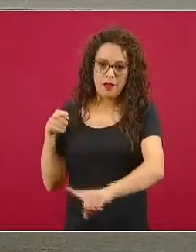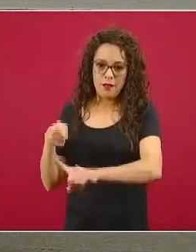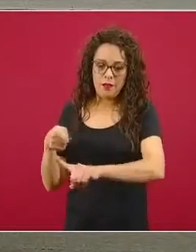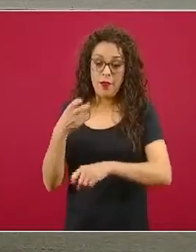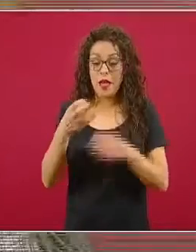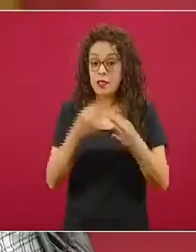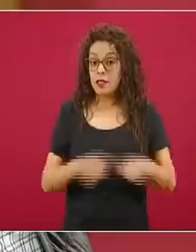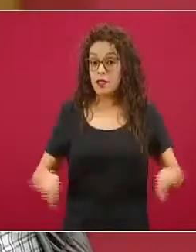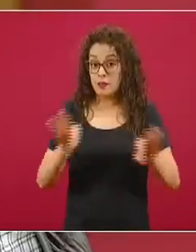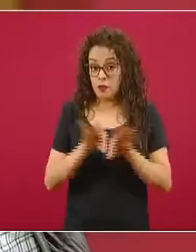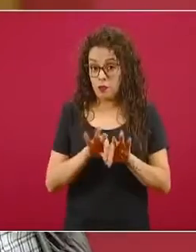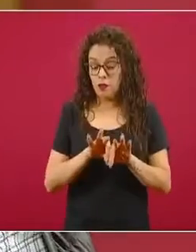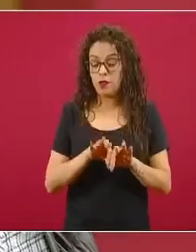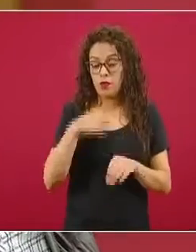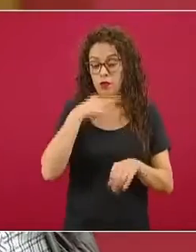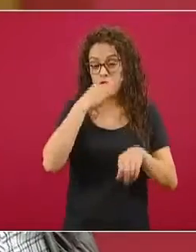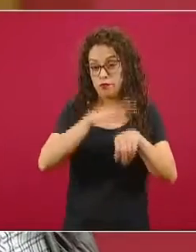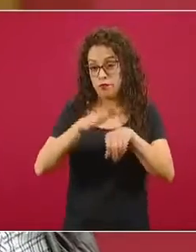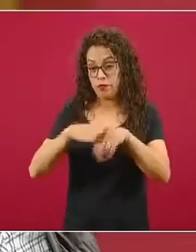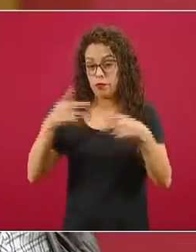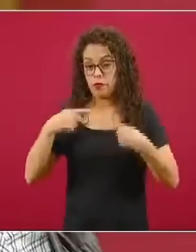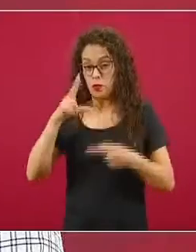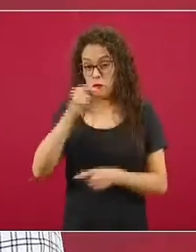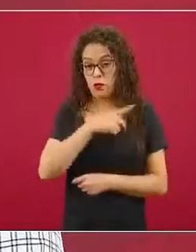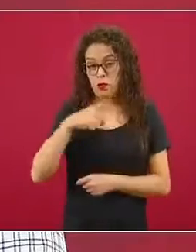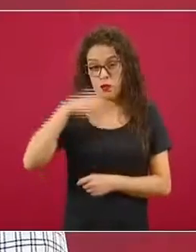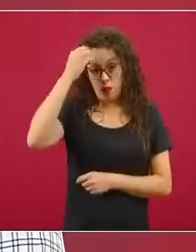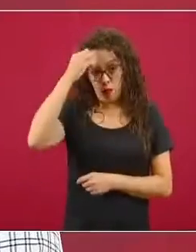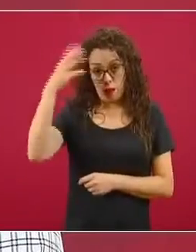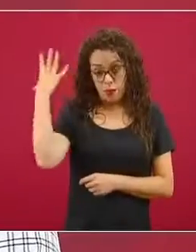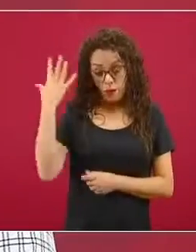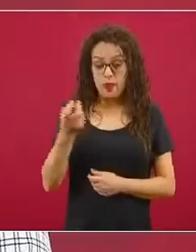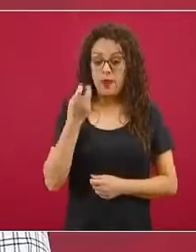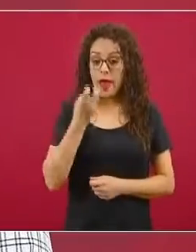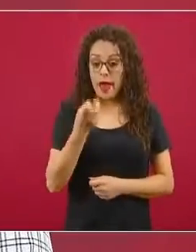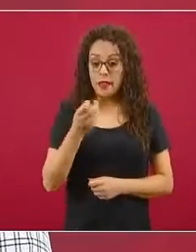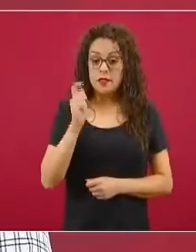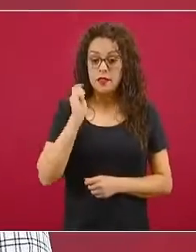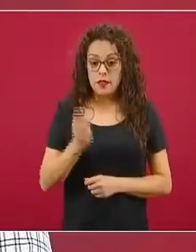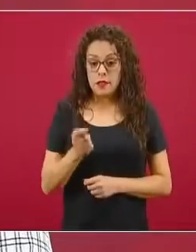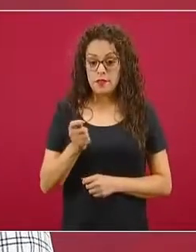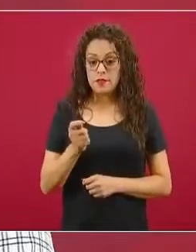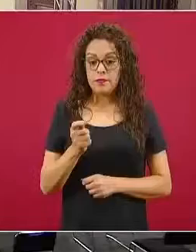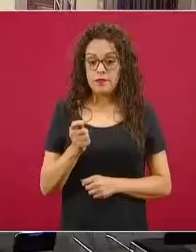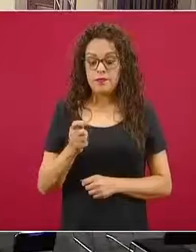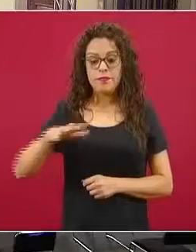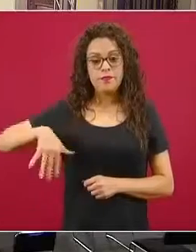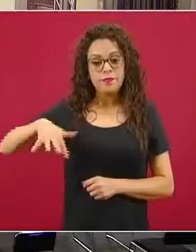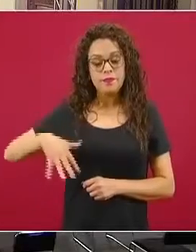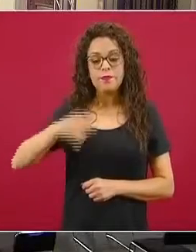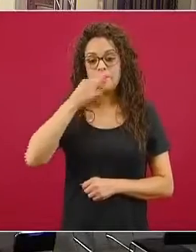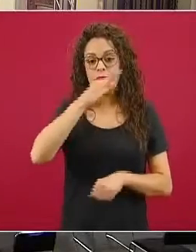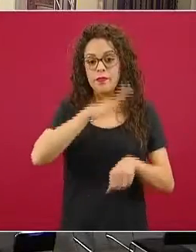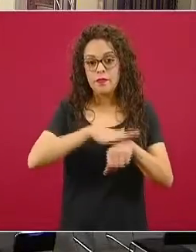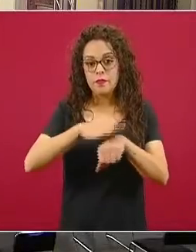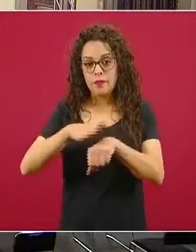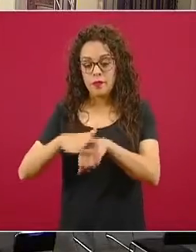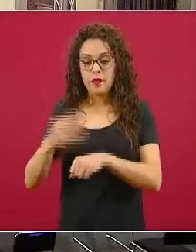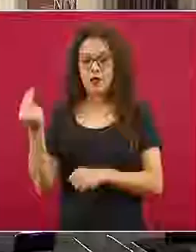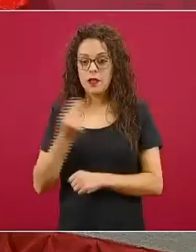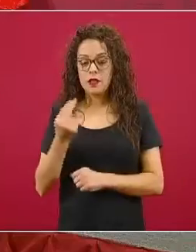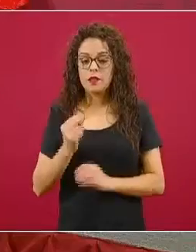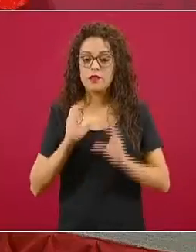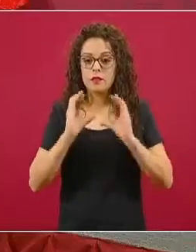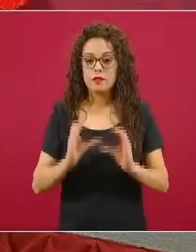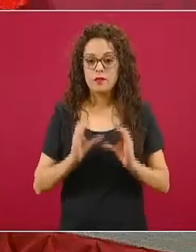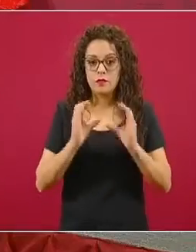importante recordar a la población en este tema que también todas las medidas que se han venido implementando en los